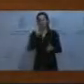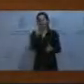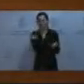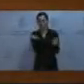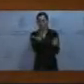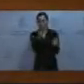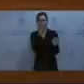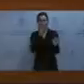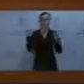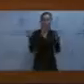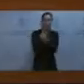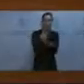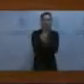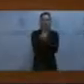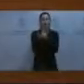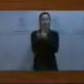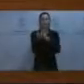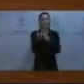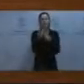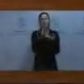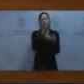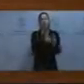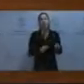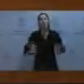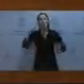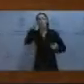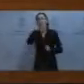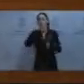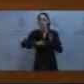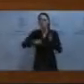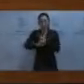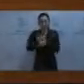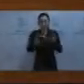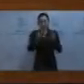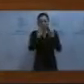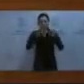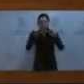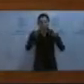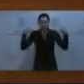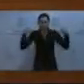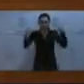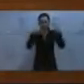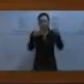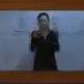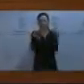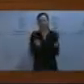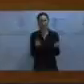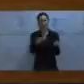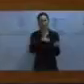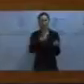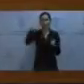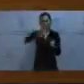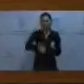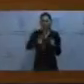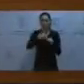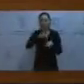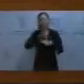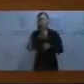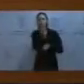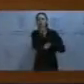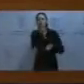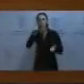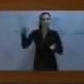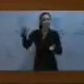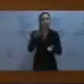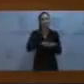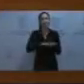divagaciones y concretemos el tema que aborda esta iniciativa. Pero no me puedo resistir a traer a esta Cámara el cambio